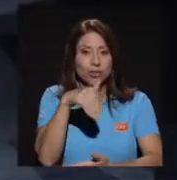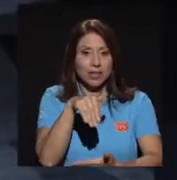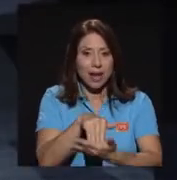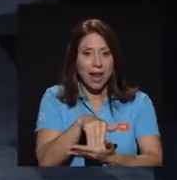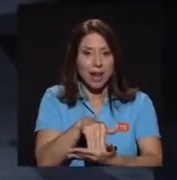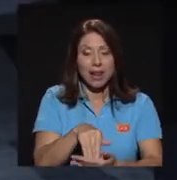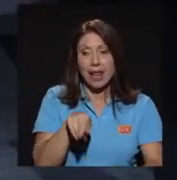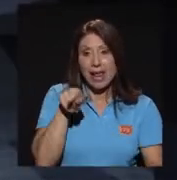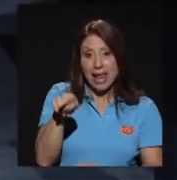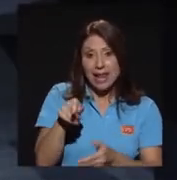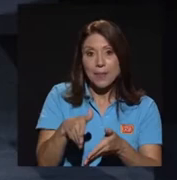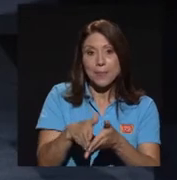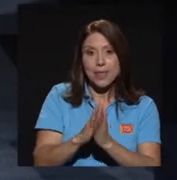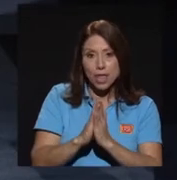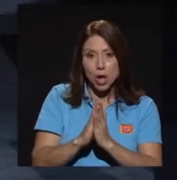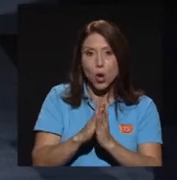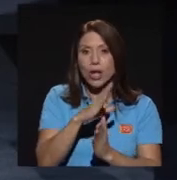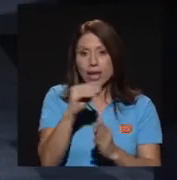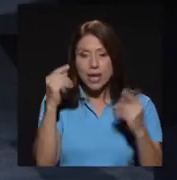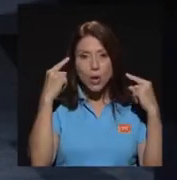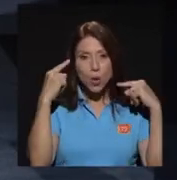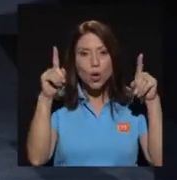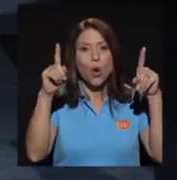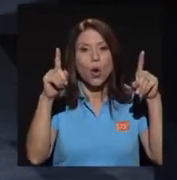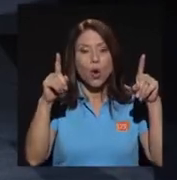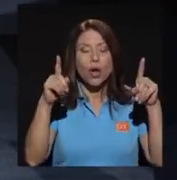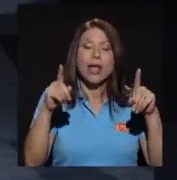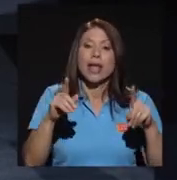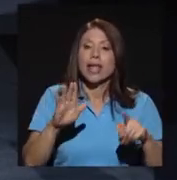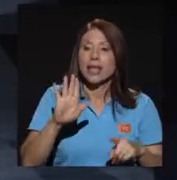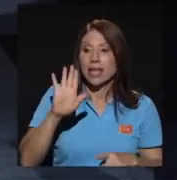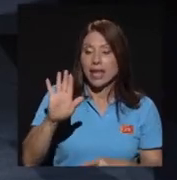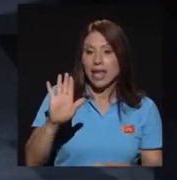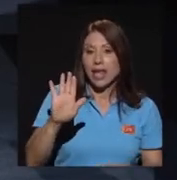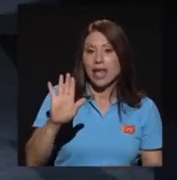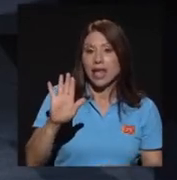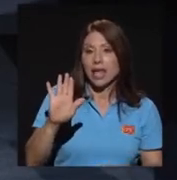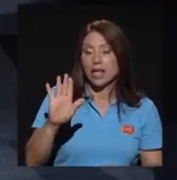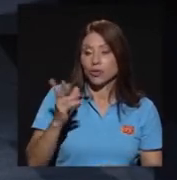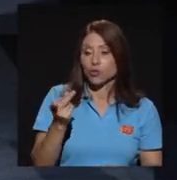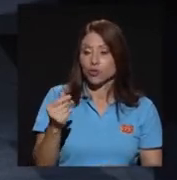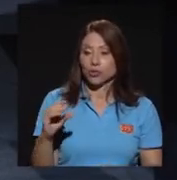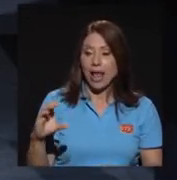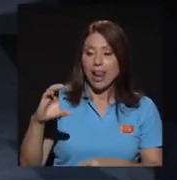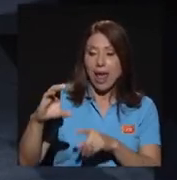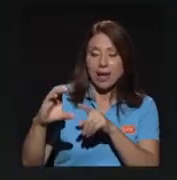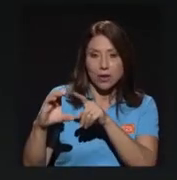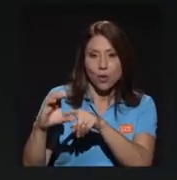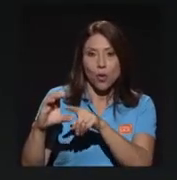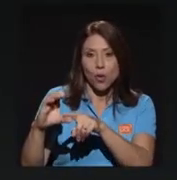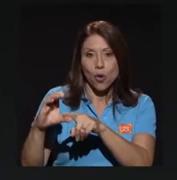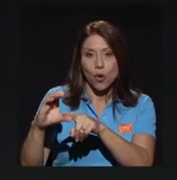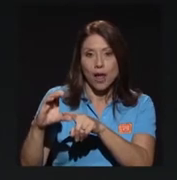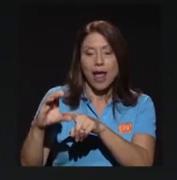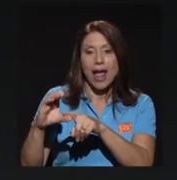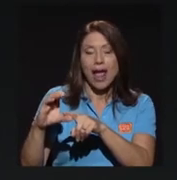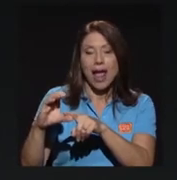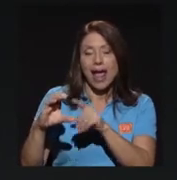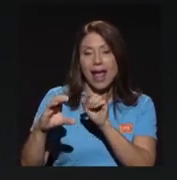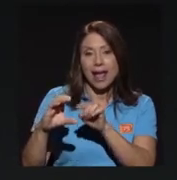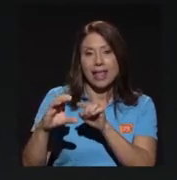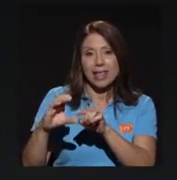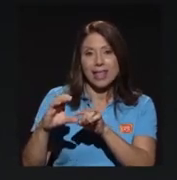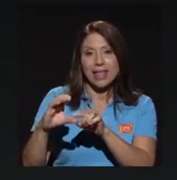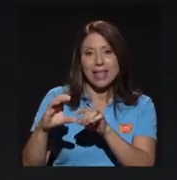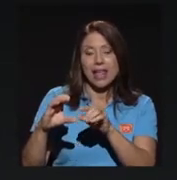y lo logró que lo que le pagaban en su salario en el perdón que lo que